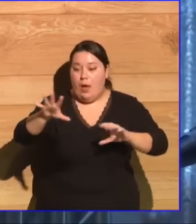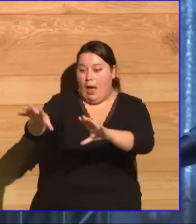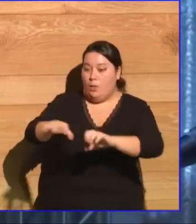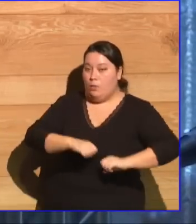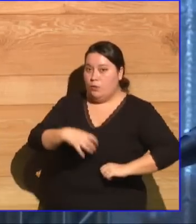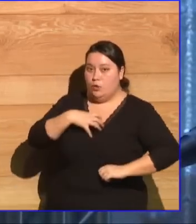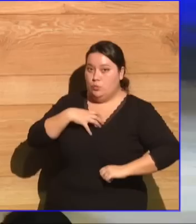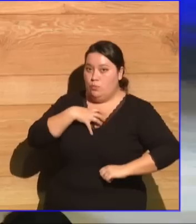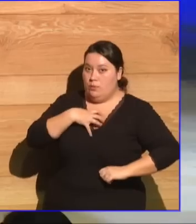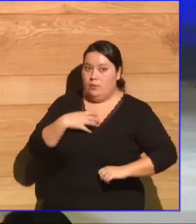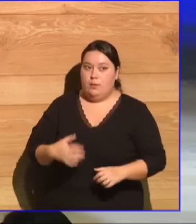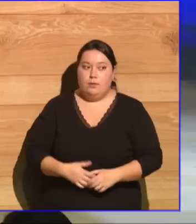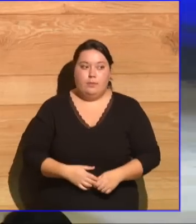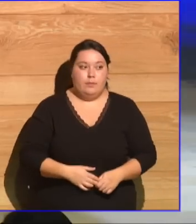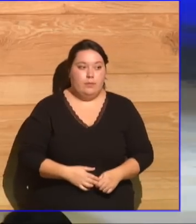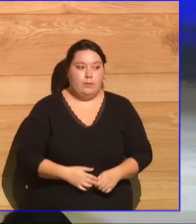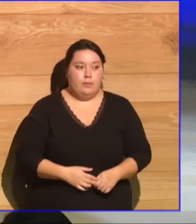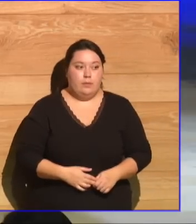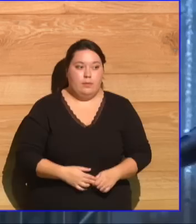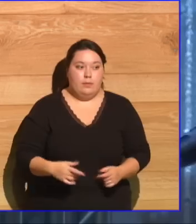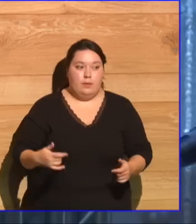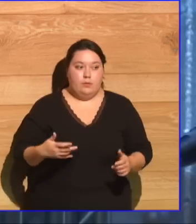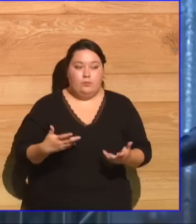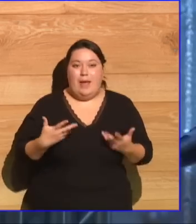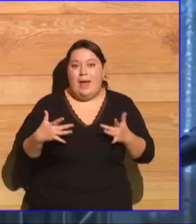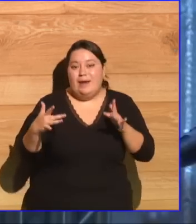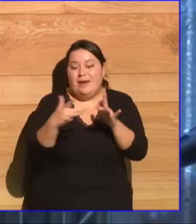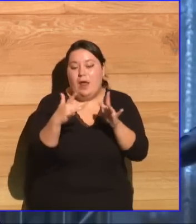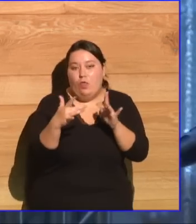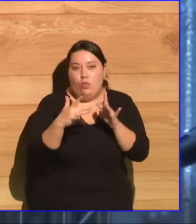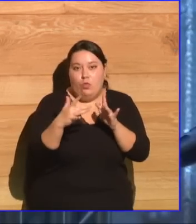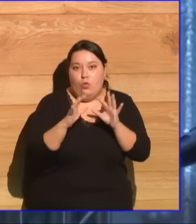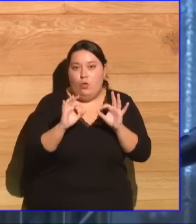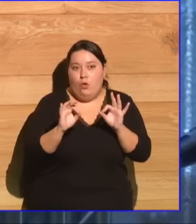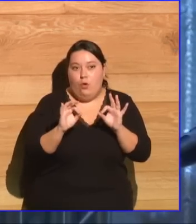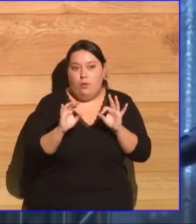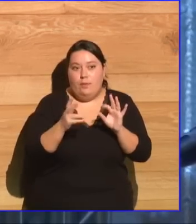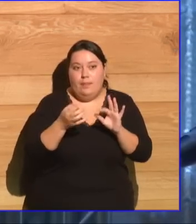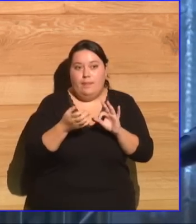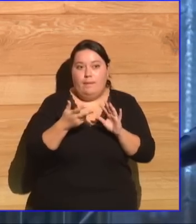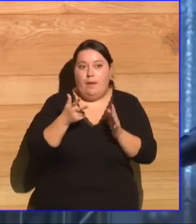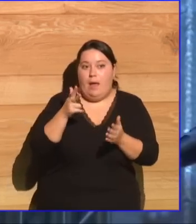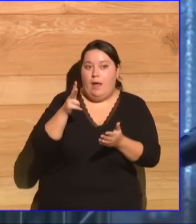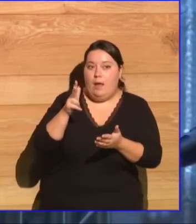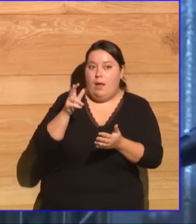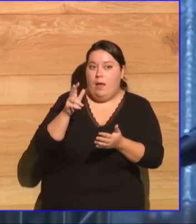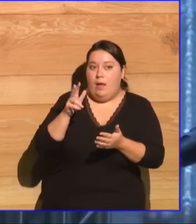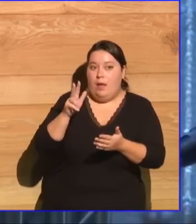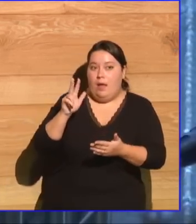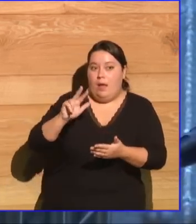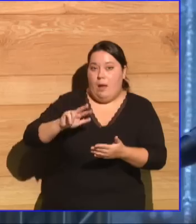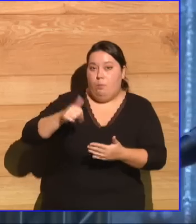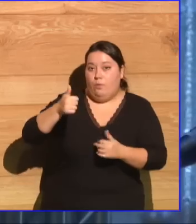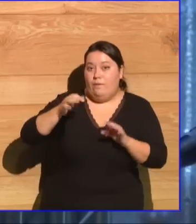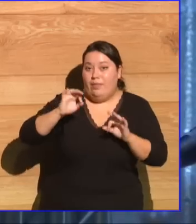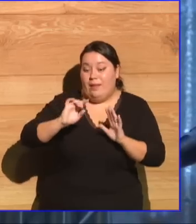estás viendo. Joder, me has liado, caramba. una relación paterno-filial aprobada y sancionada por la